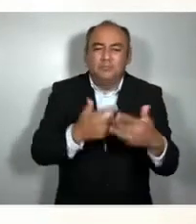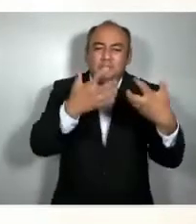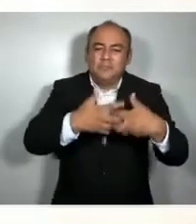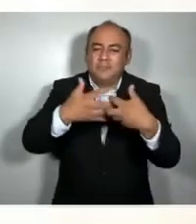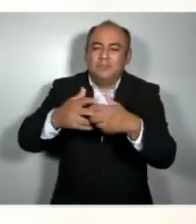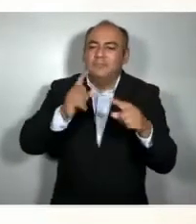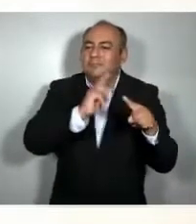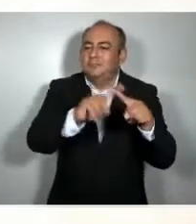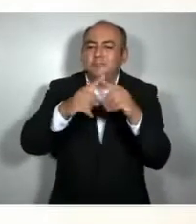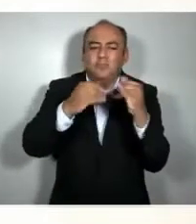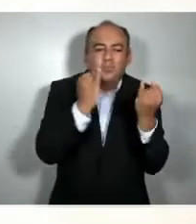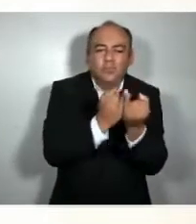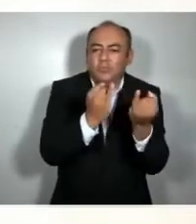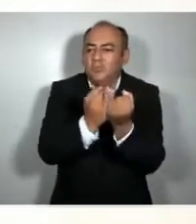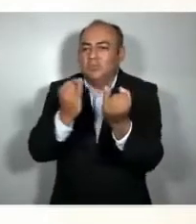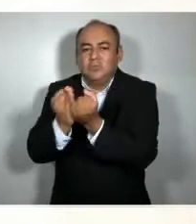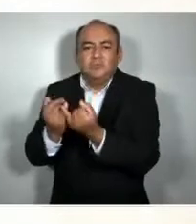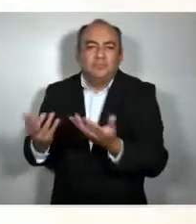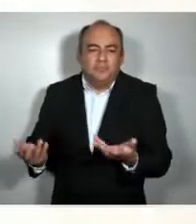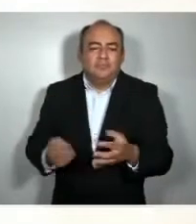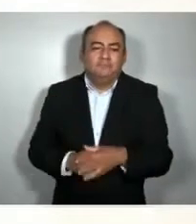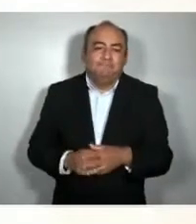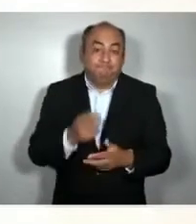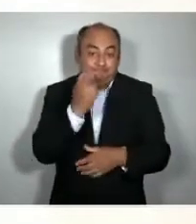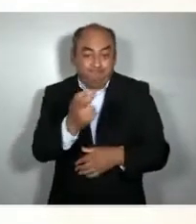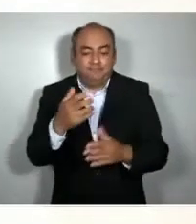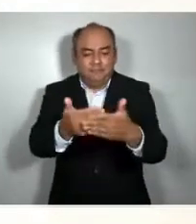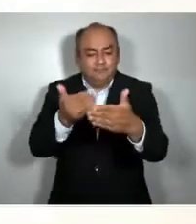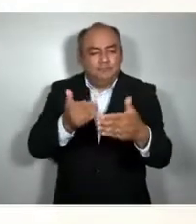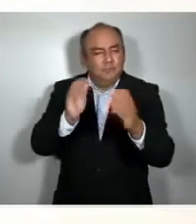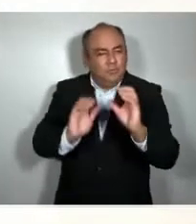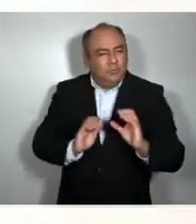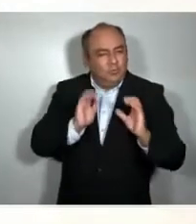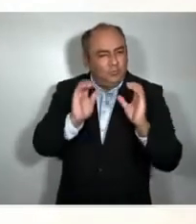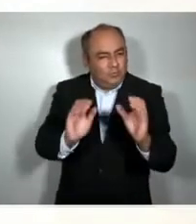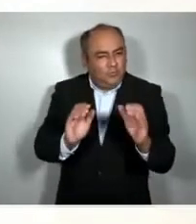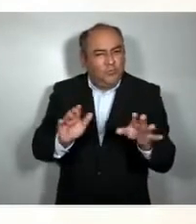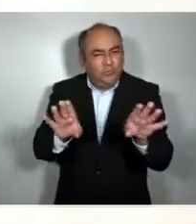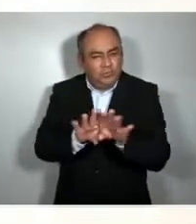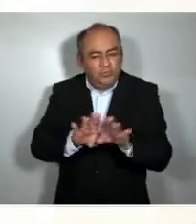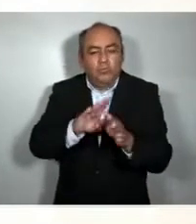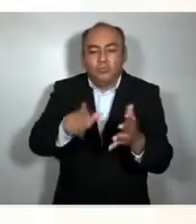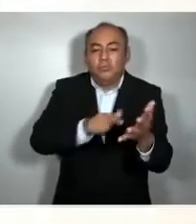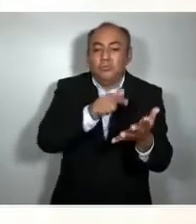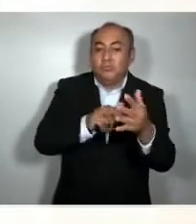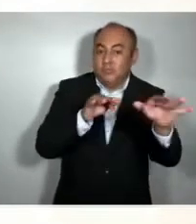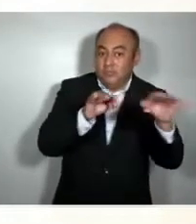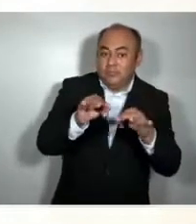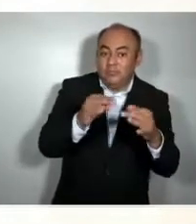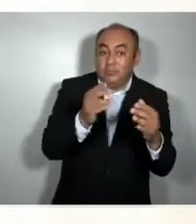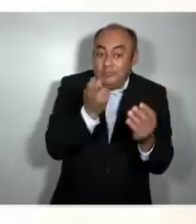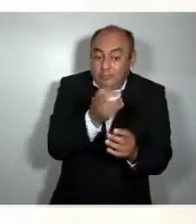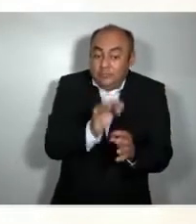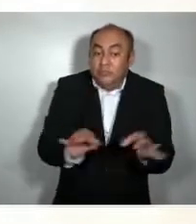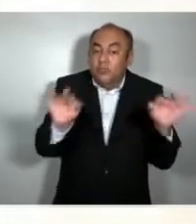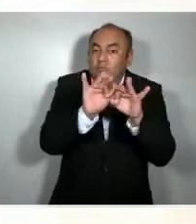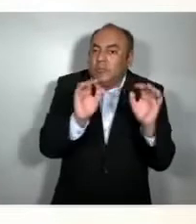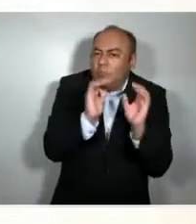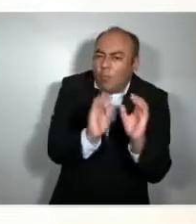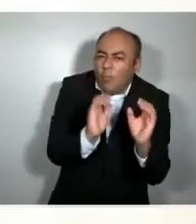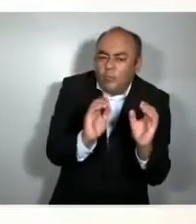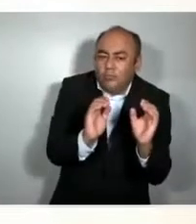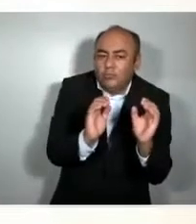empresas. Es por esto que prevenir los riesgos desde los centros de trabajo generará